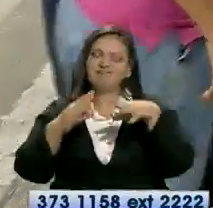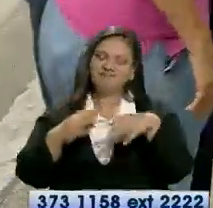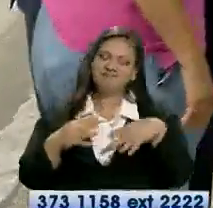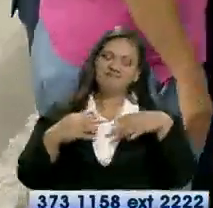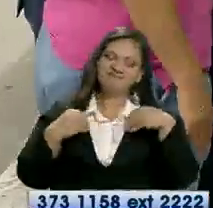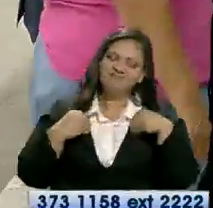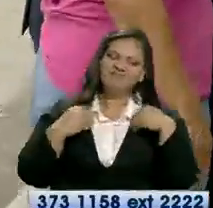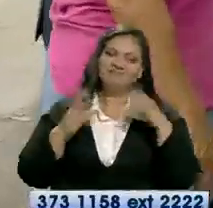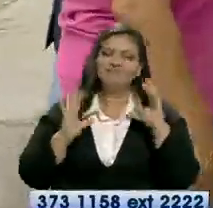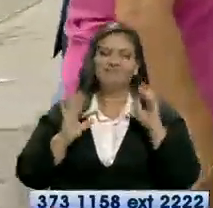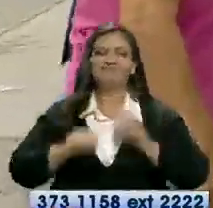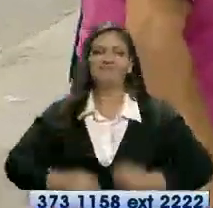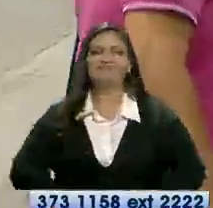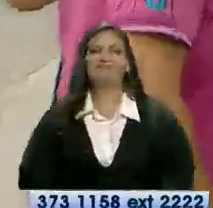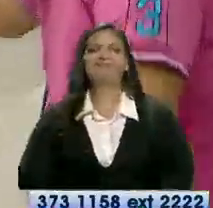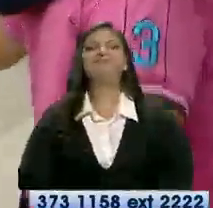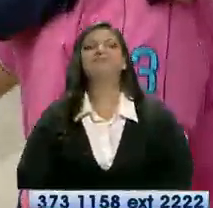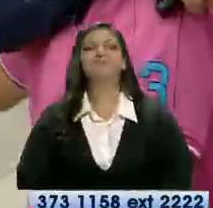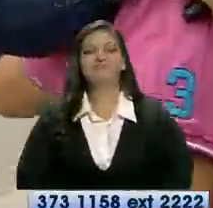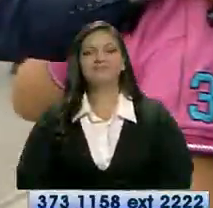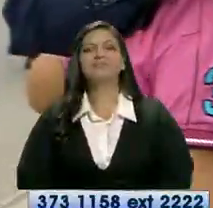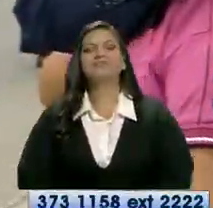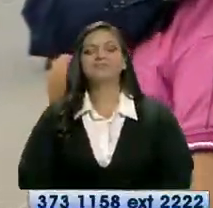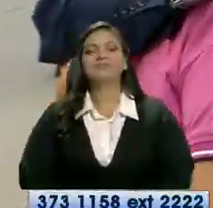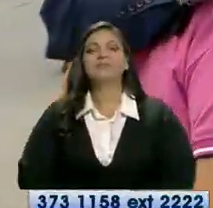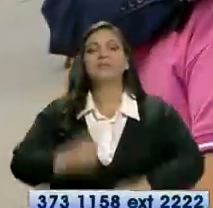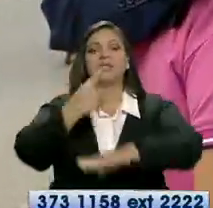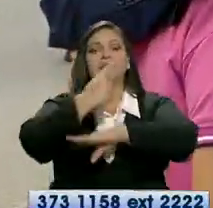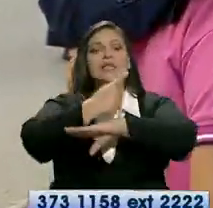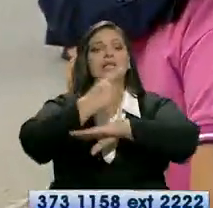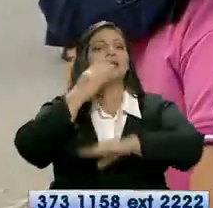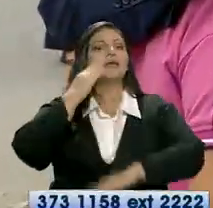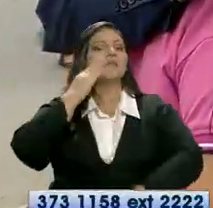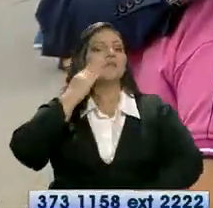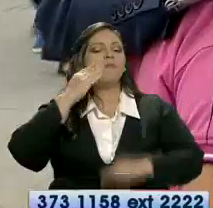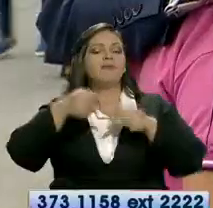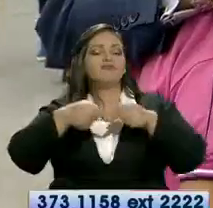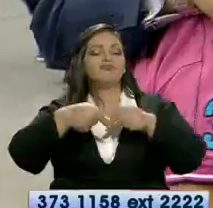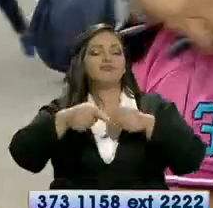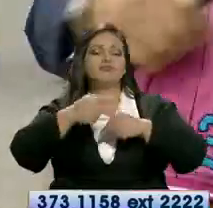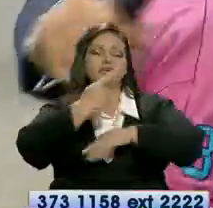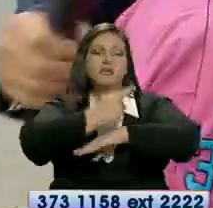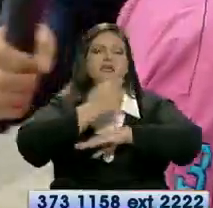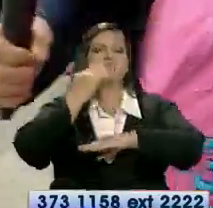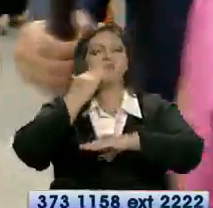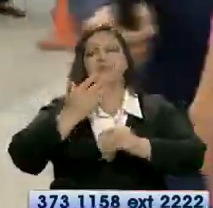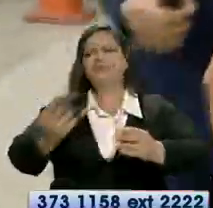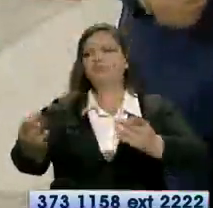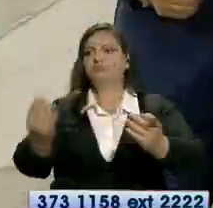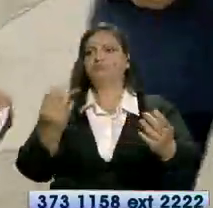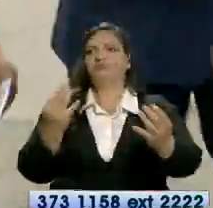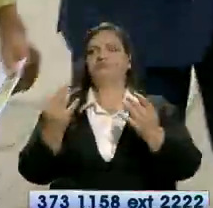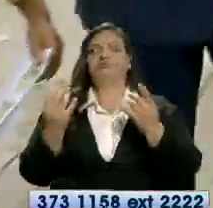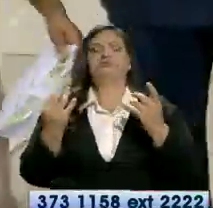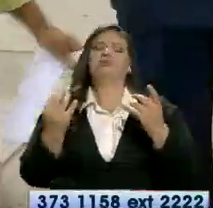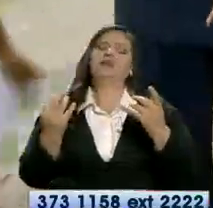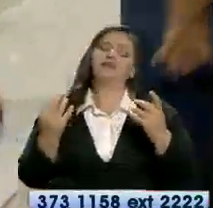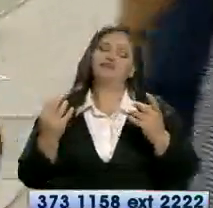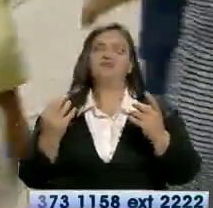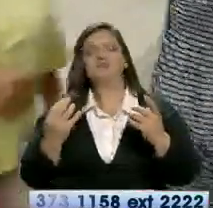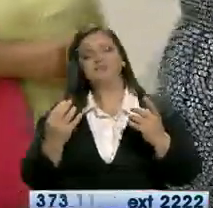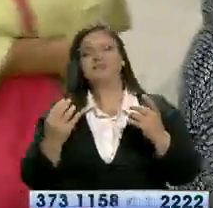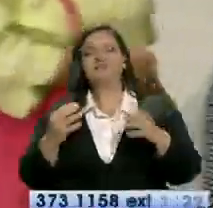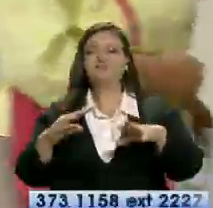como dije antes de ahora, pues ellas tienen todo aquí, todo el derecho, y tienen aquí con nosotros la